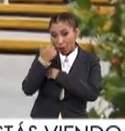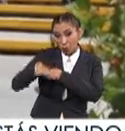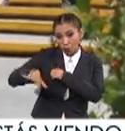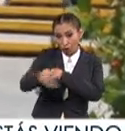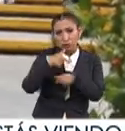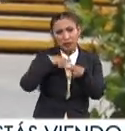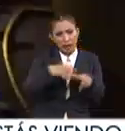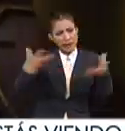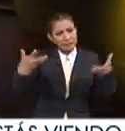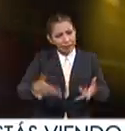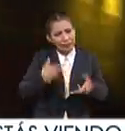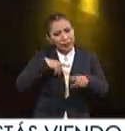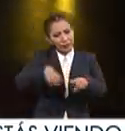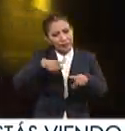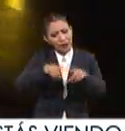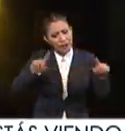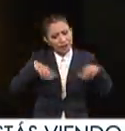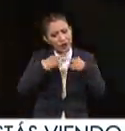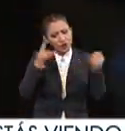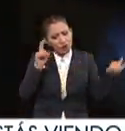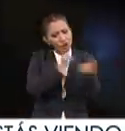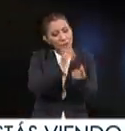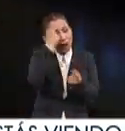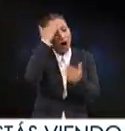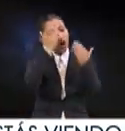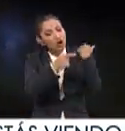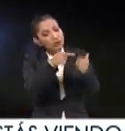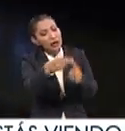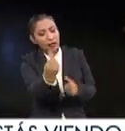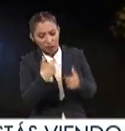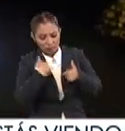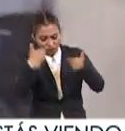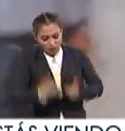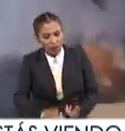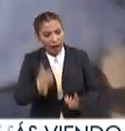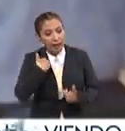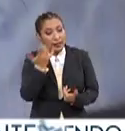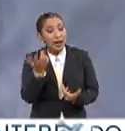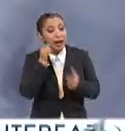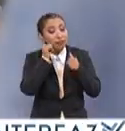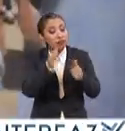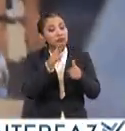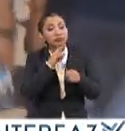estudiantes siguen realizando diversos encuentros para conocer las necesidades y